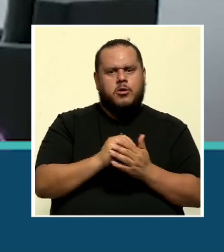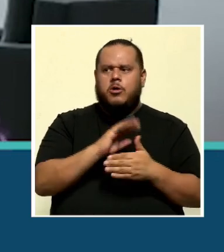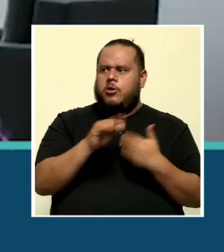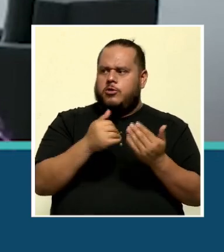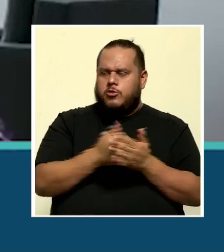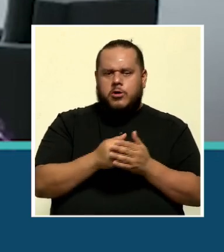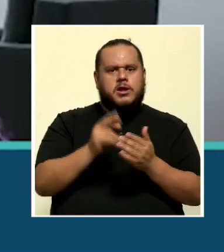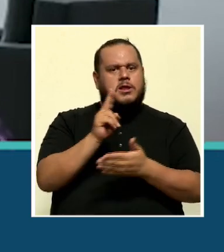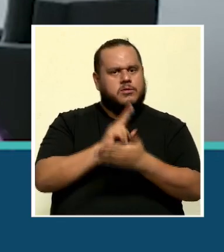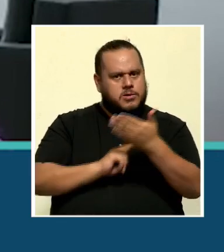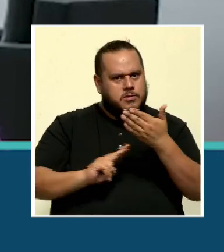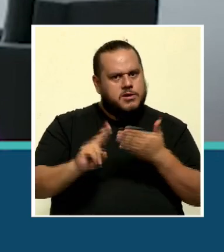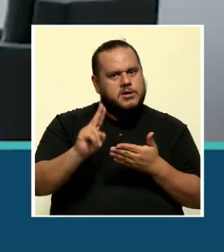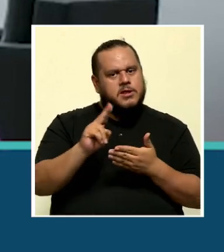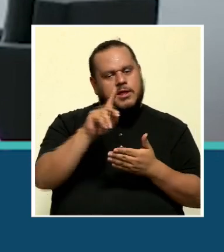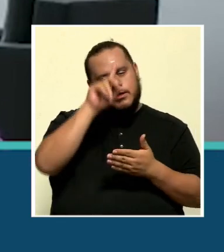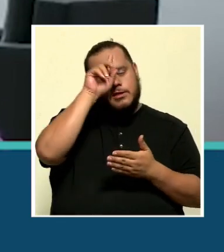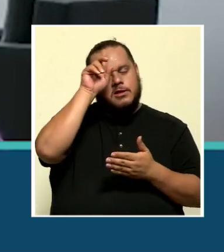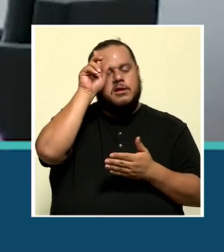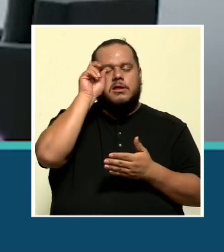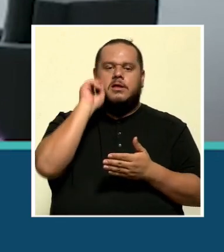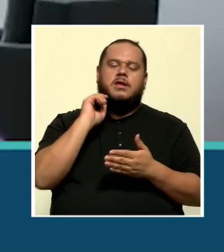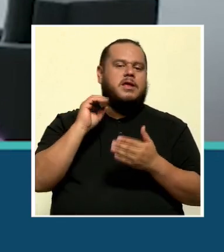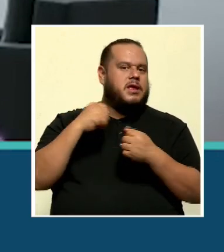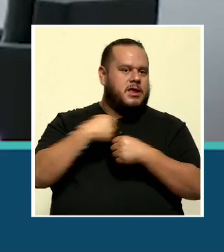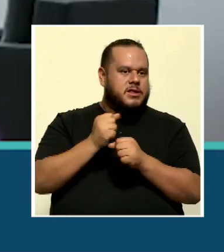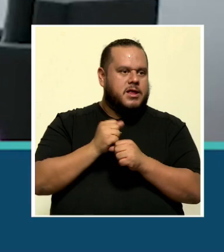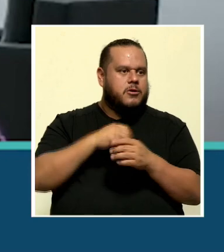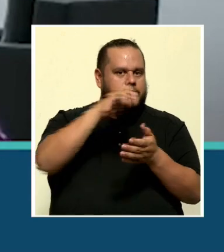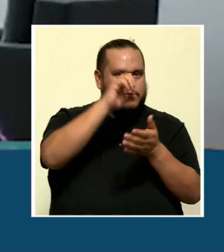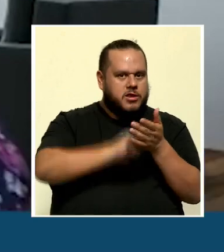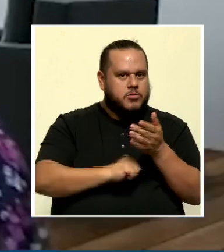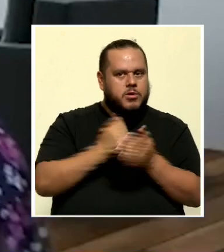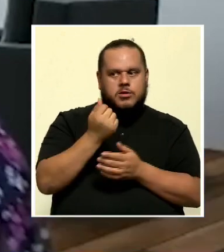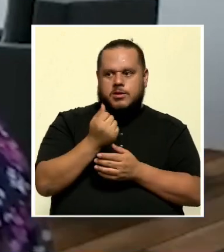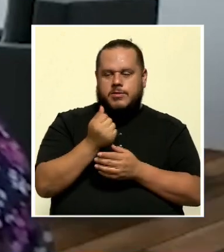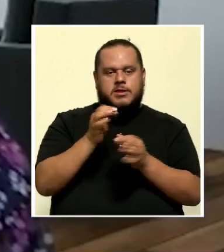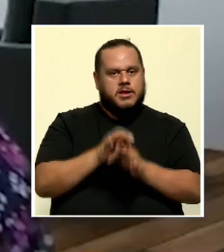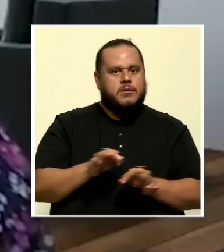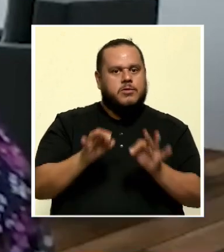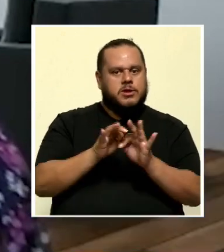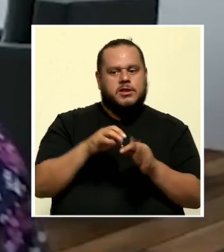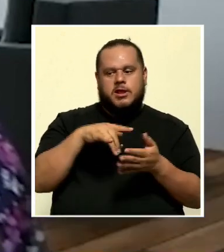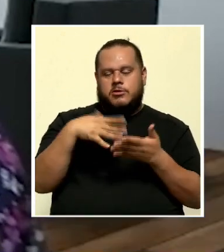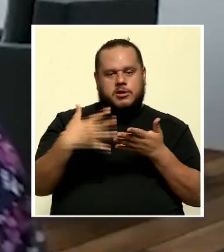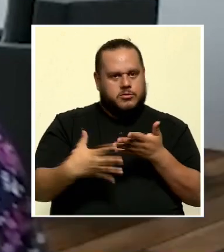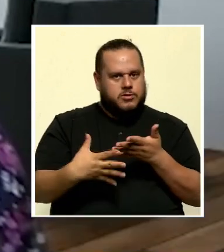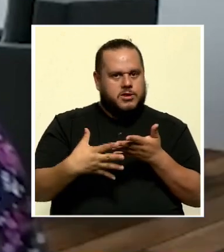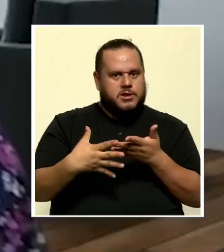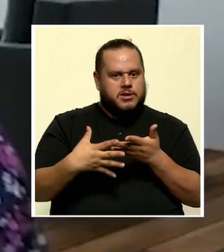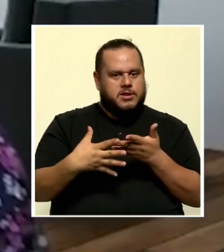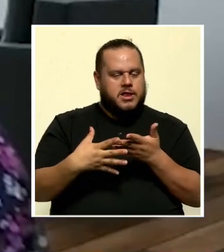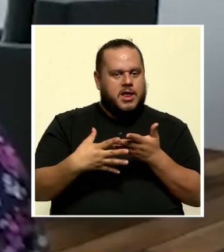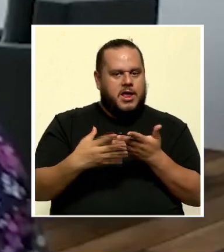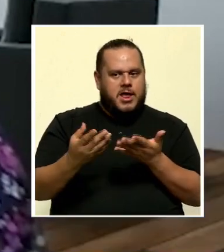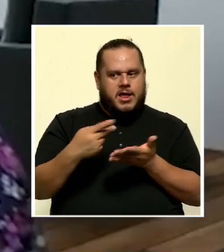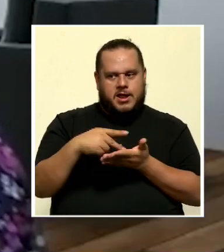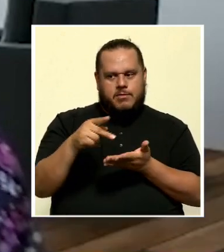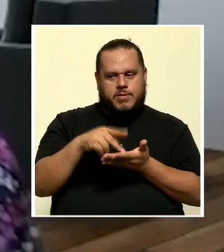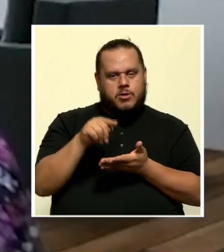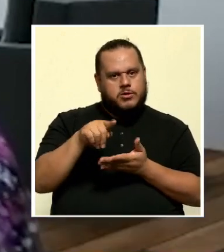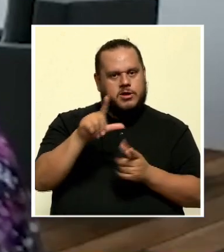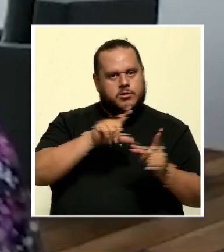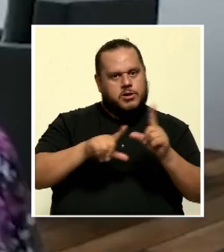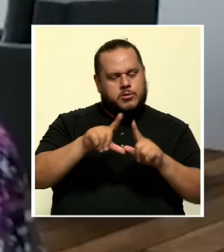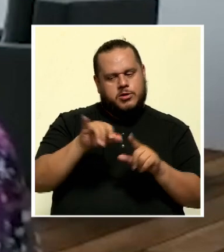las universidades hicieron descuentos importantes a los estudiantes en el costo de esos laboratorios.